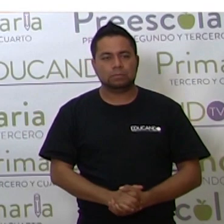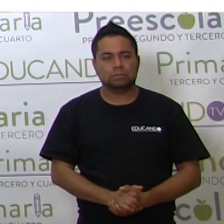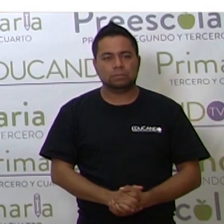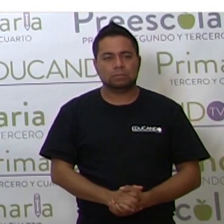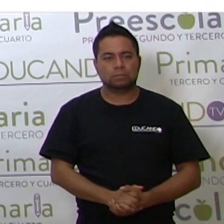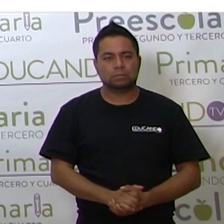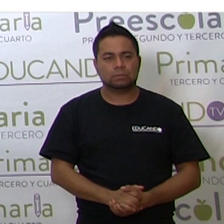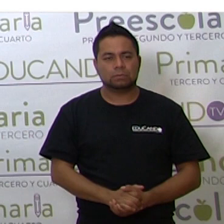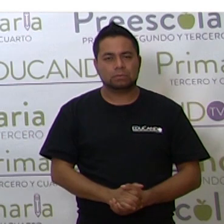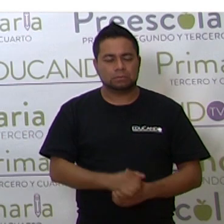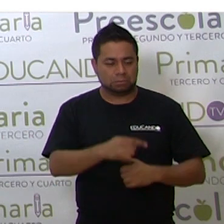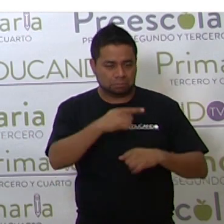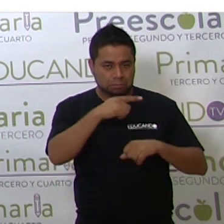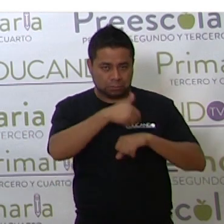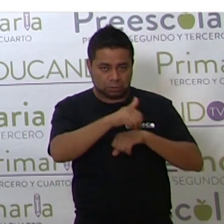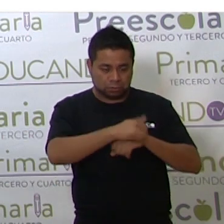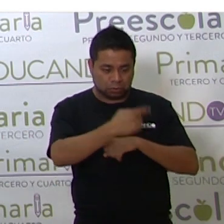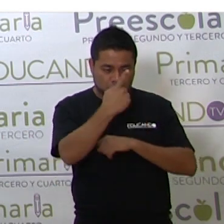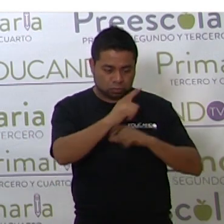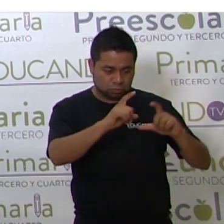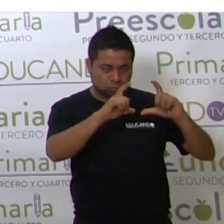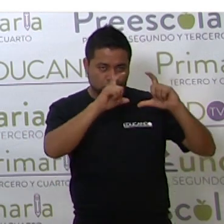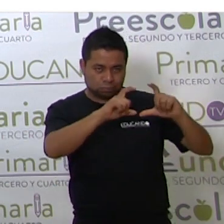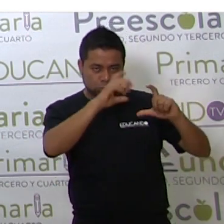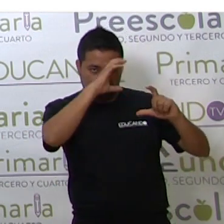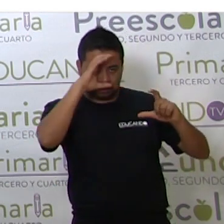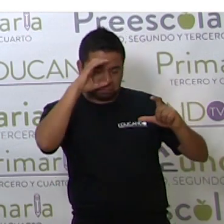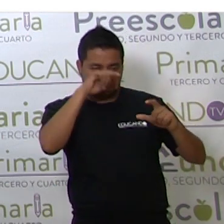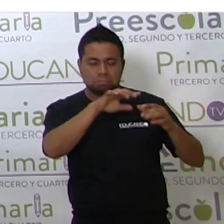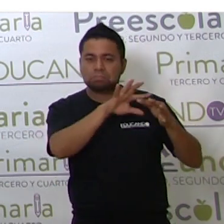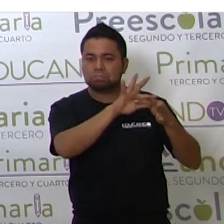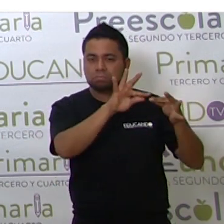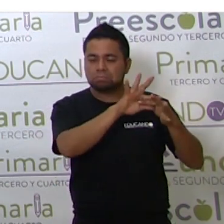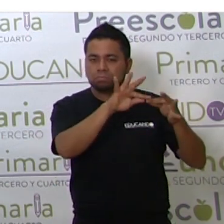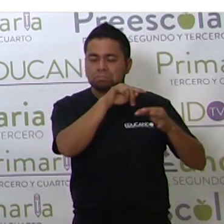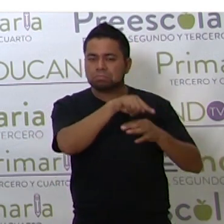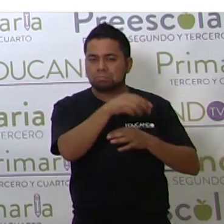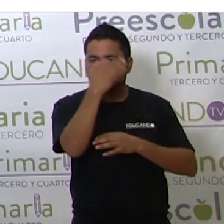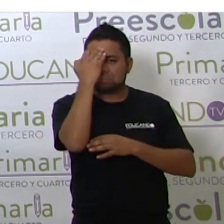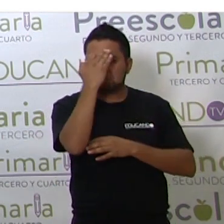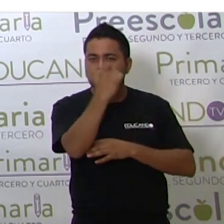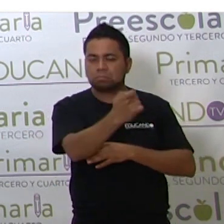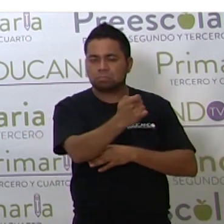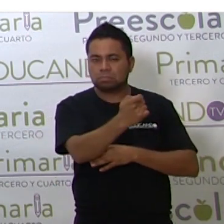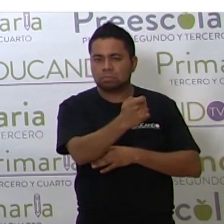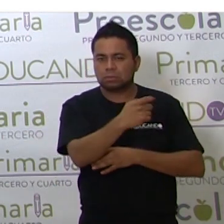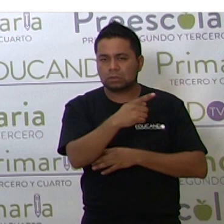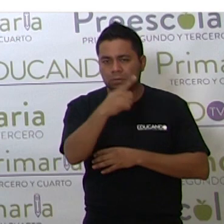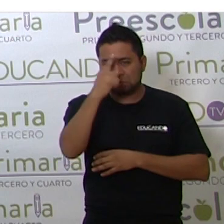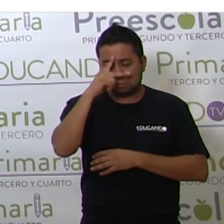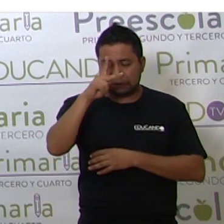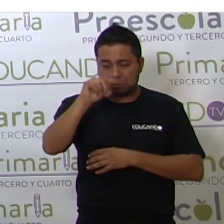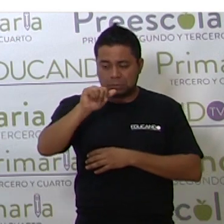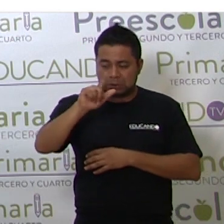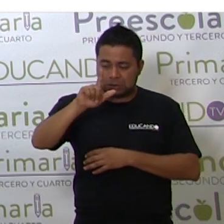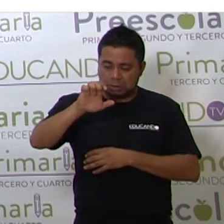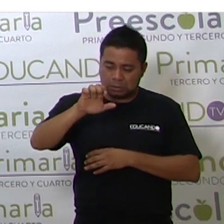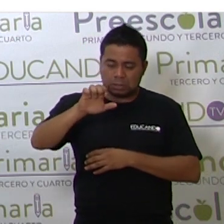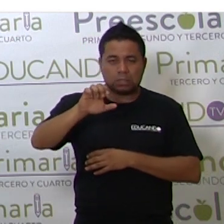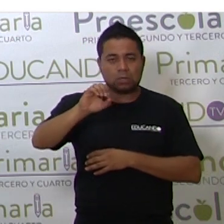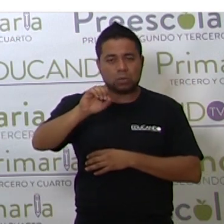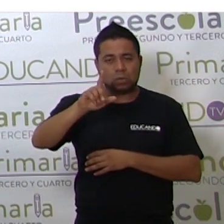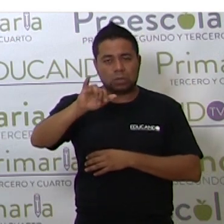en la imagen 1 de la línea del tiempo vamos a hablar o vamos a observar aquí que en la era paleolítica media